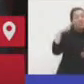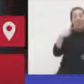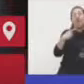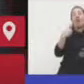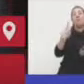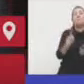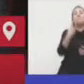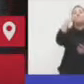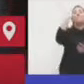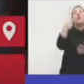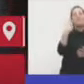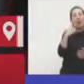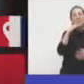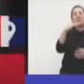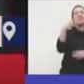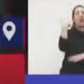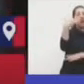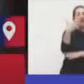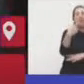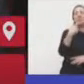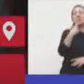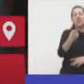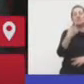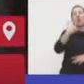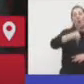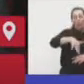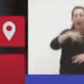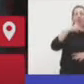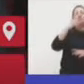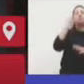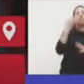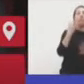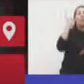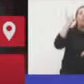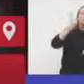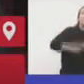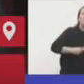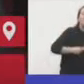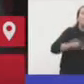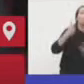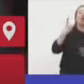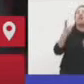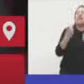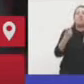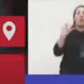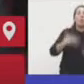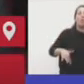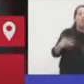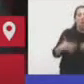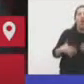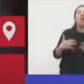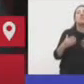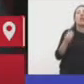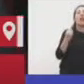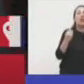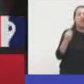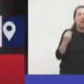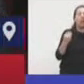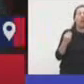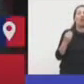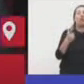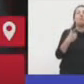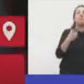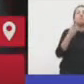La libertad de expresión siempre primero. Sí. Eso Alberto lo desconoce o lo tergiversa. Y además hay que recordarle al presidente